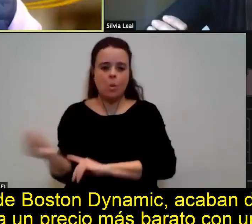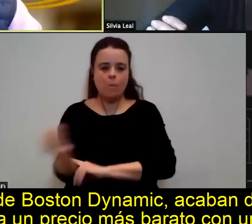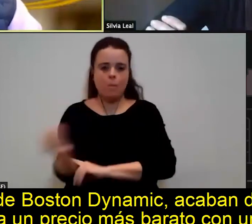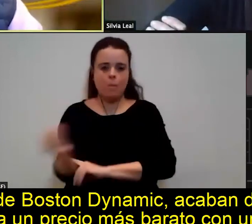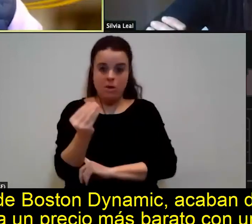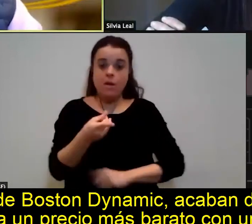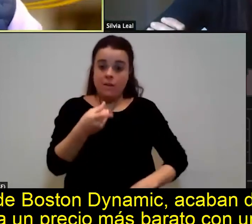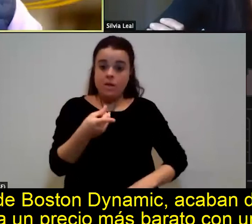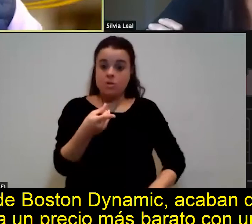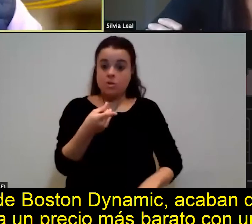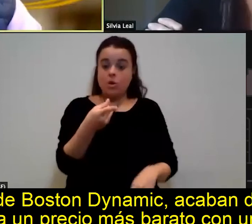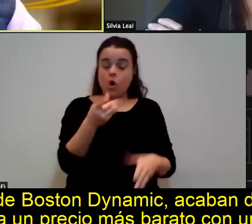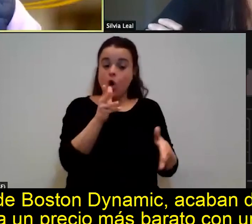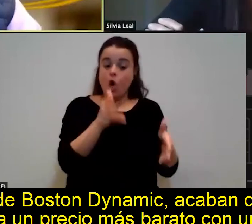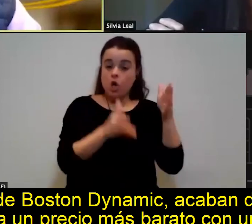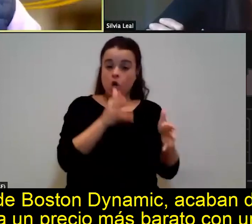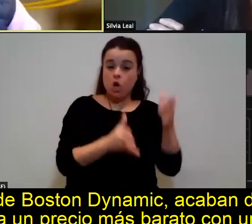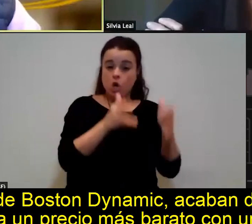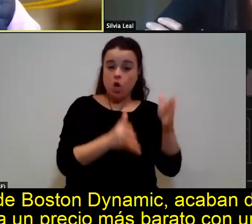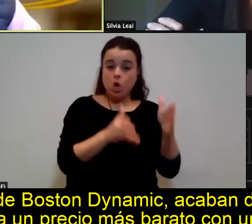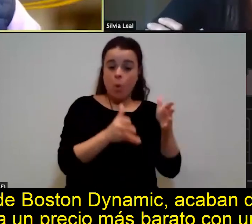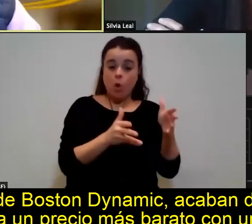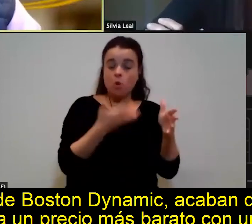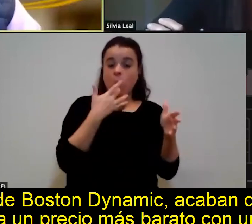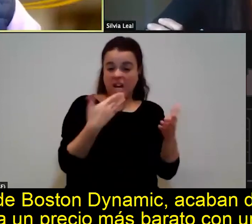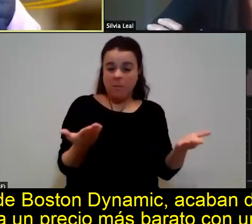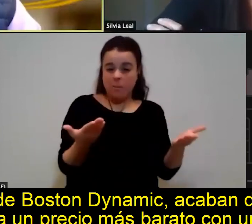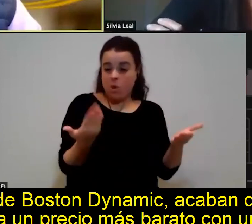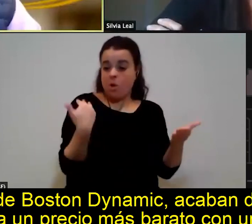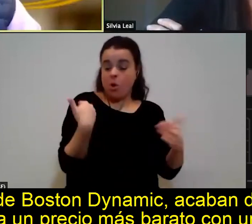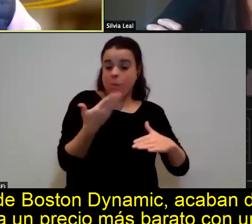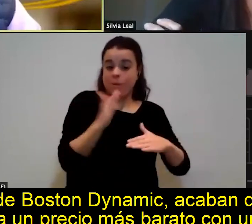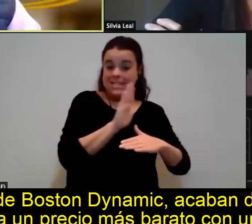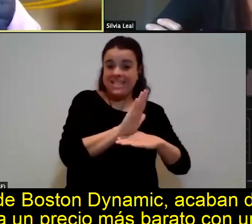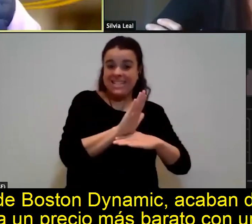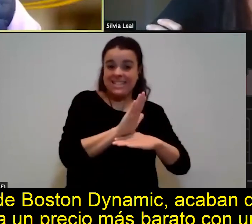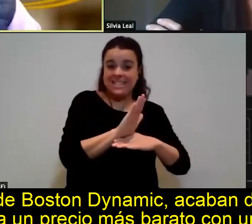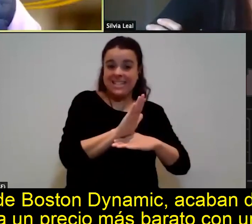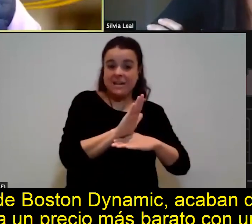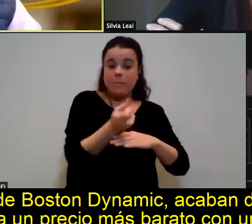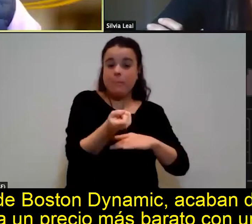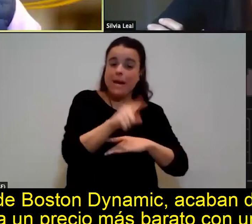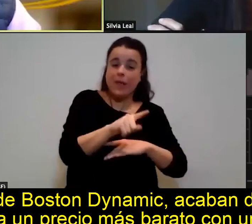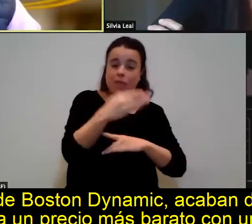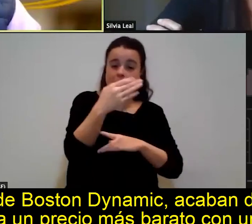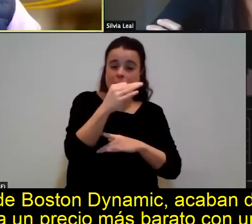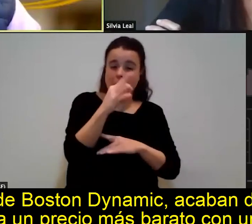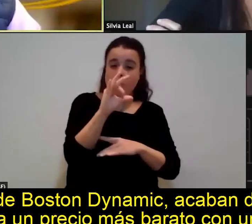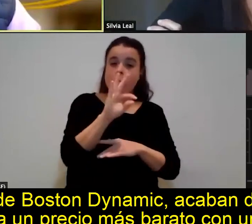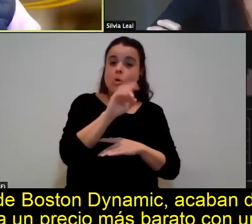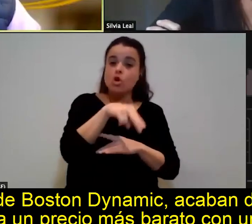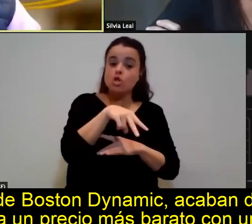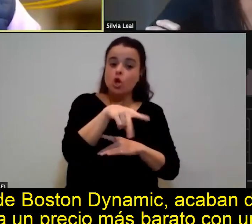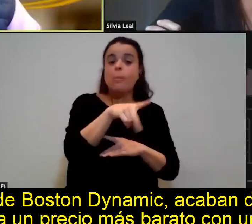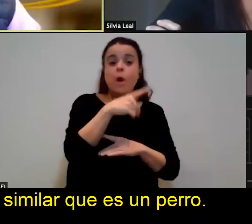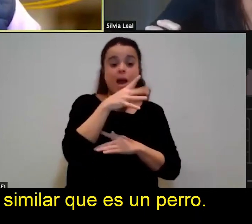ahora acaba Tencent de presentar un robot muy similar al de Boston Dynamics a un precio muchísimo más barato,